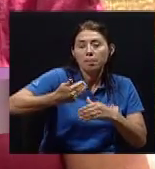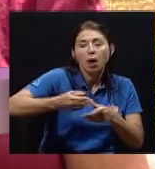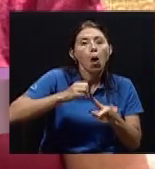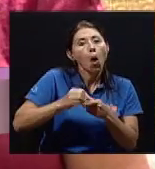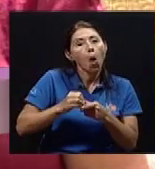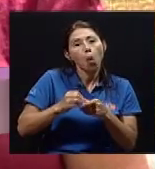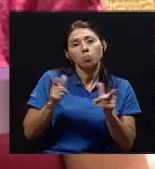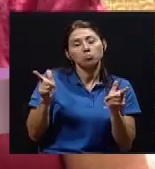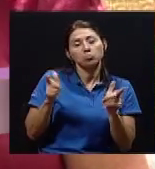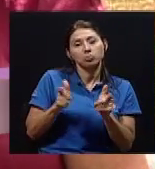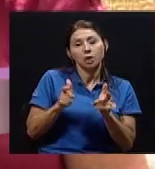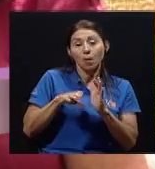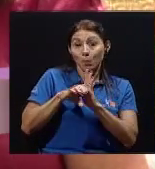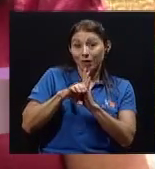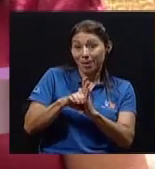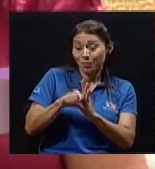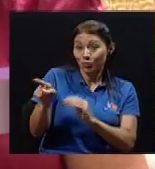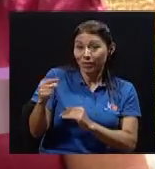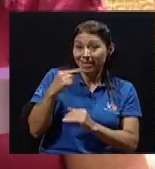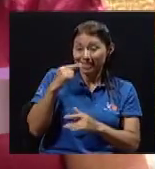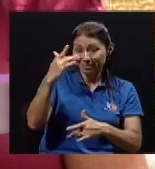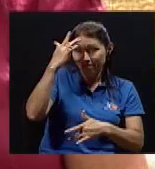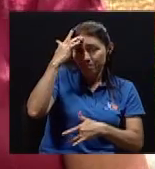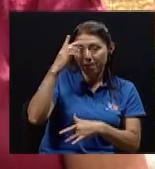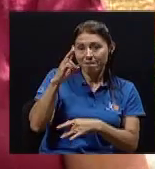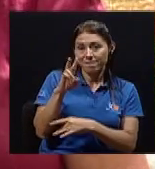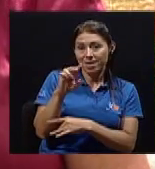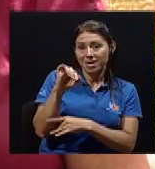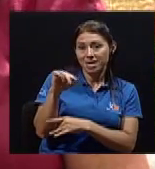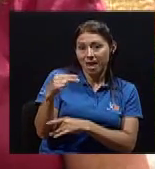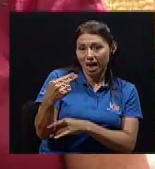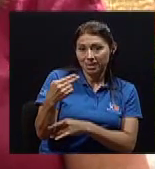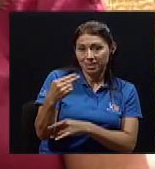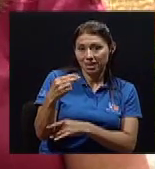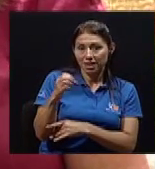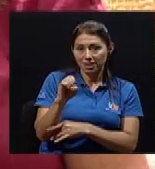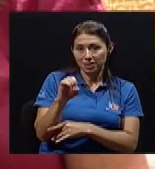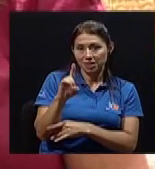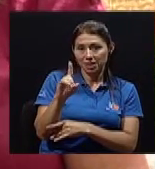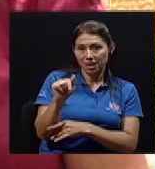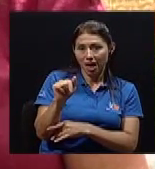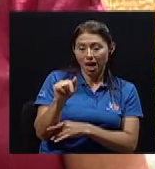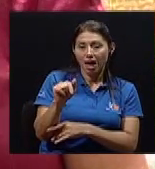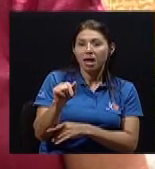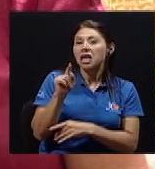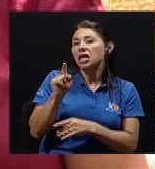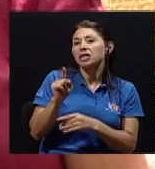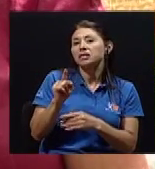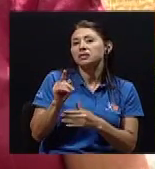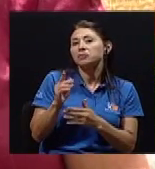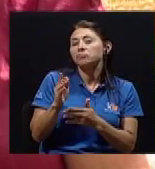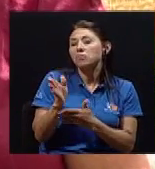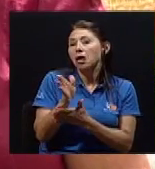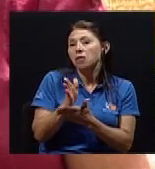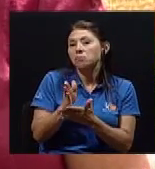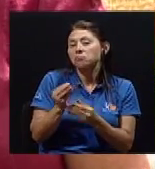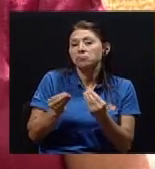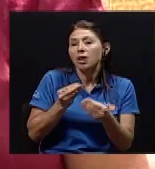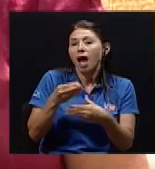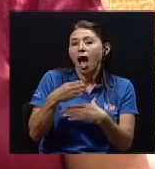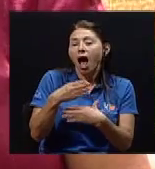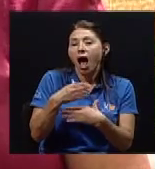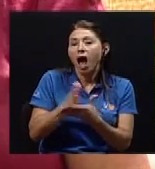mayor o menor, ¿verdad? En el caso del VIH que usted puntualiza, es un caso particular porque normalmente lo que se hace es un